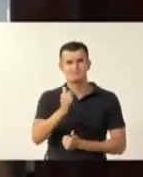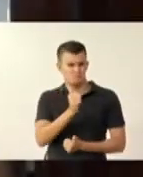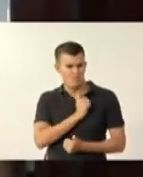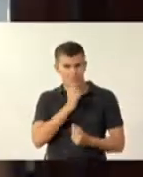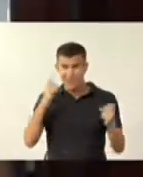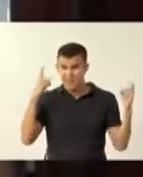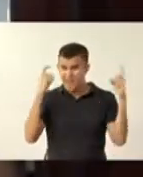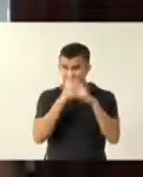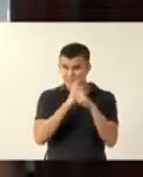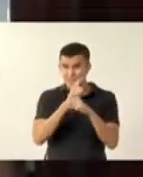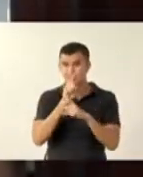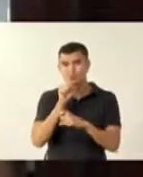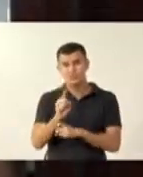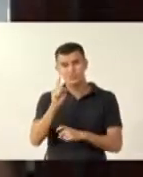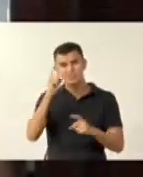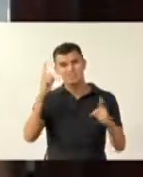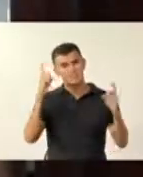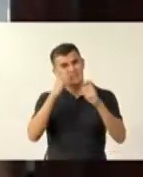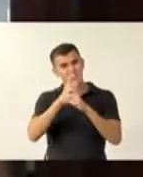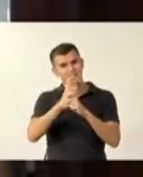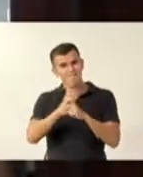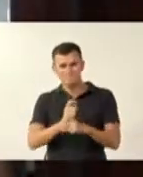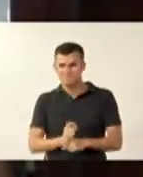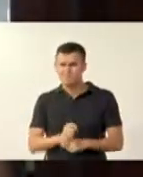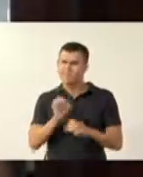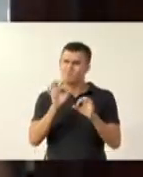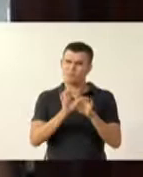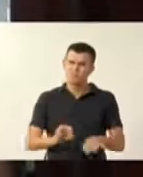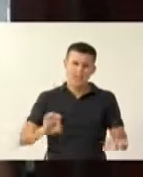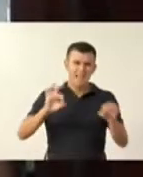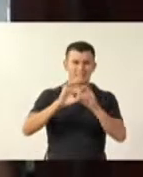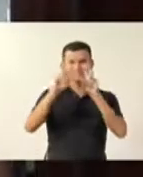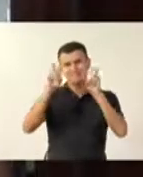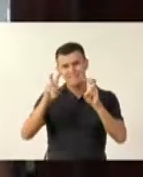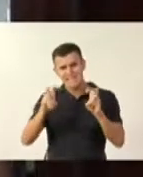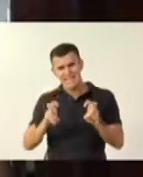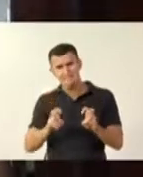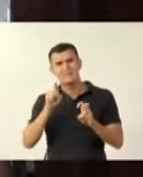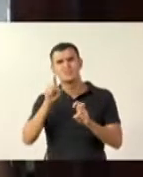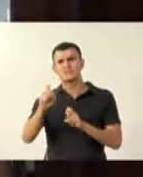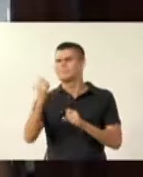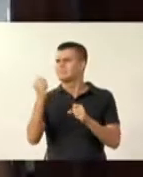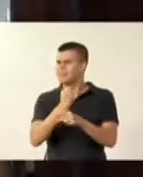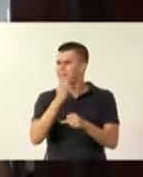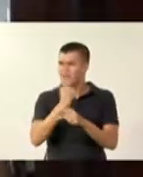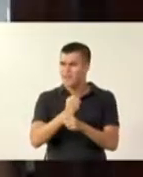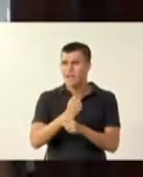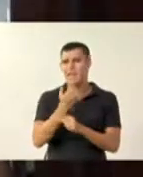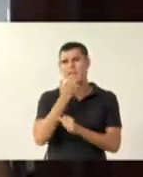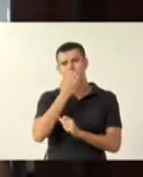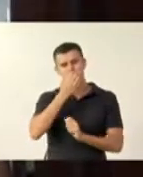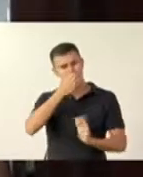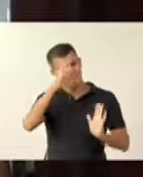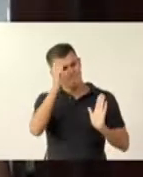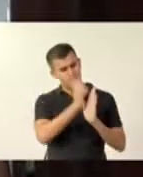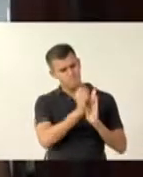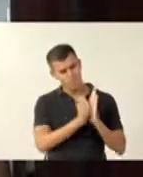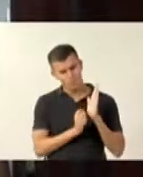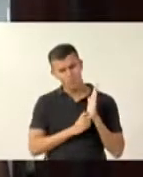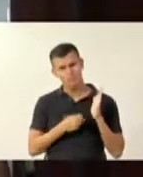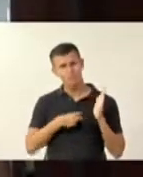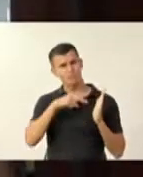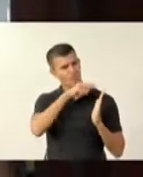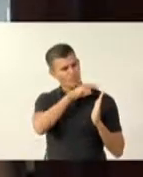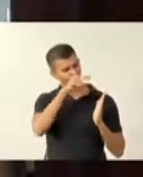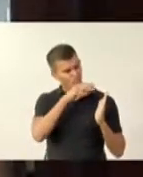Una reflexión sobre los fundamentos para una renovación crítica del trabajo social, unos apuntes para pensar esos